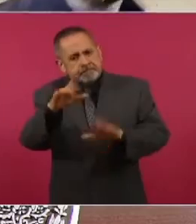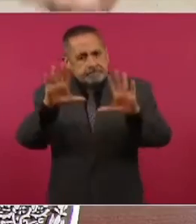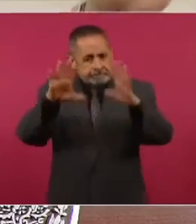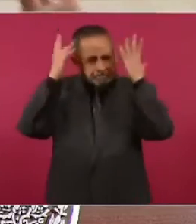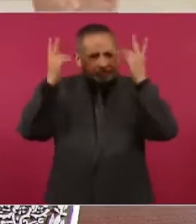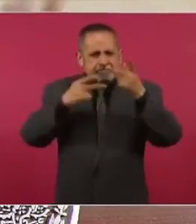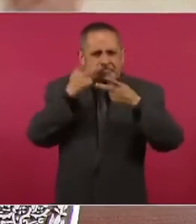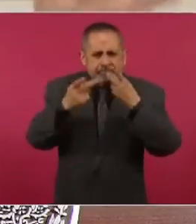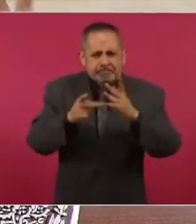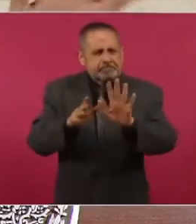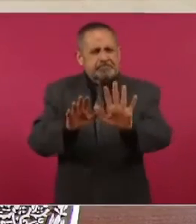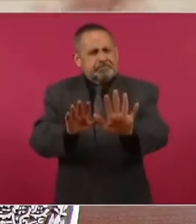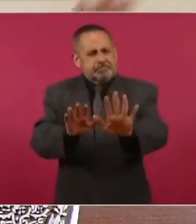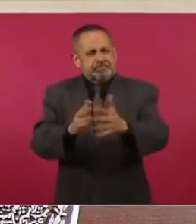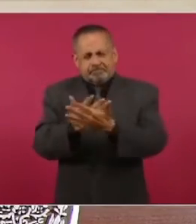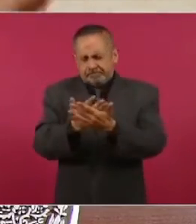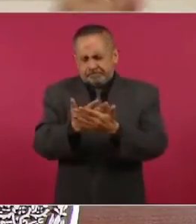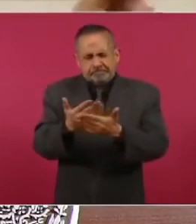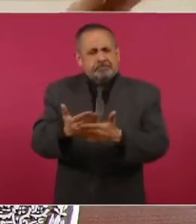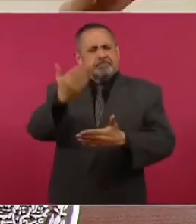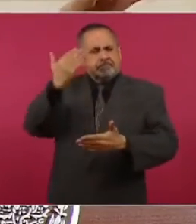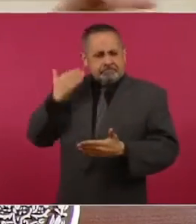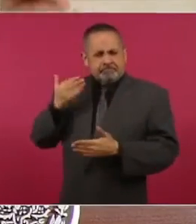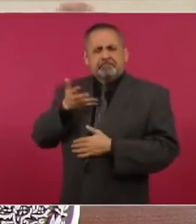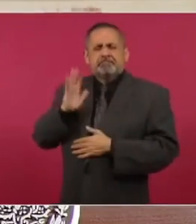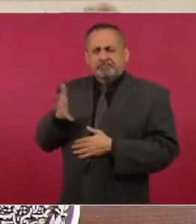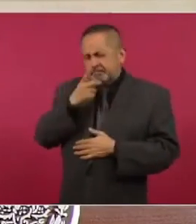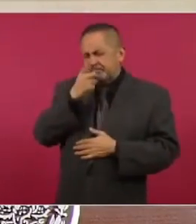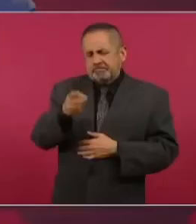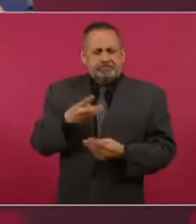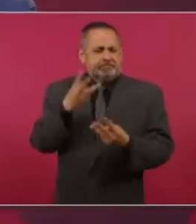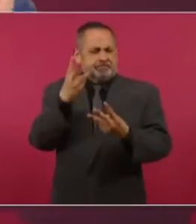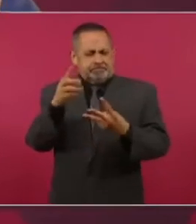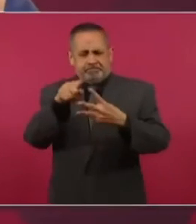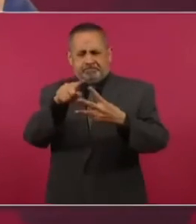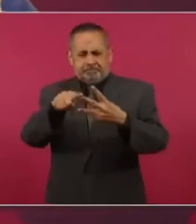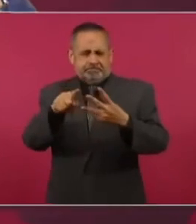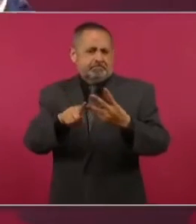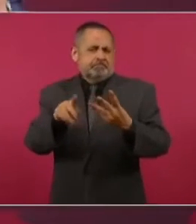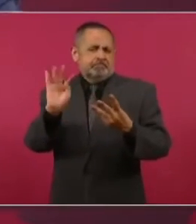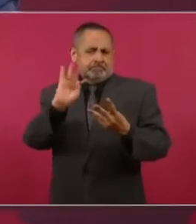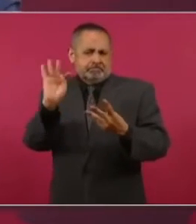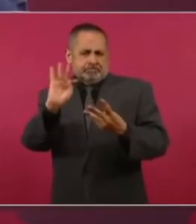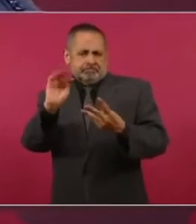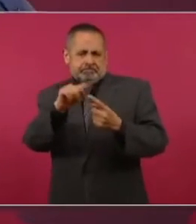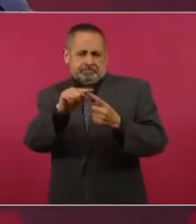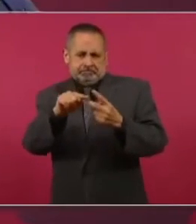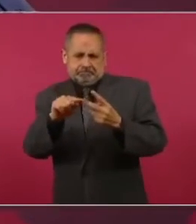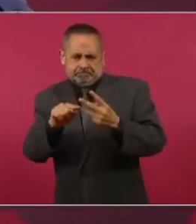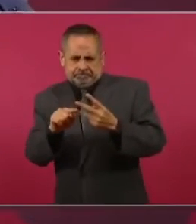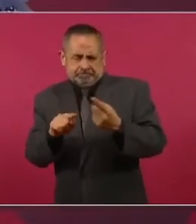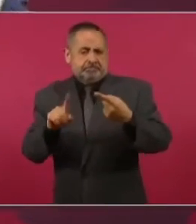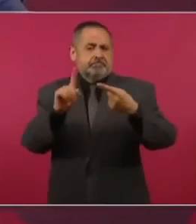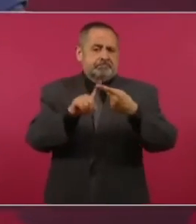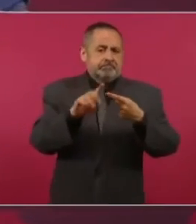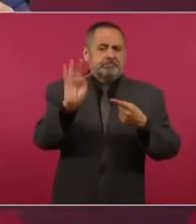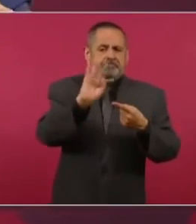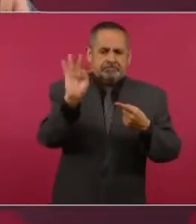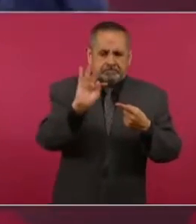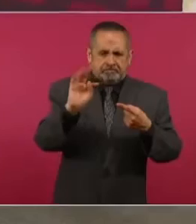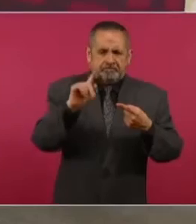ya planteé desde hace algún tiempo, son tres cosas. Una, que García Luna